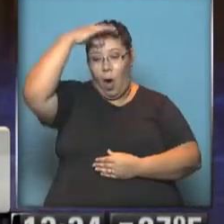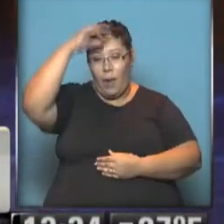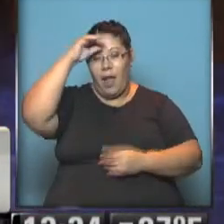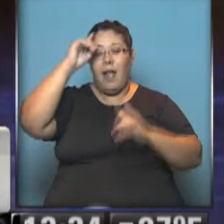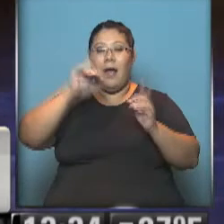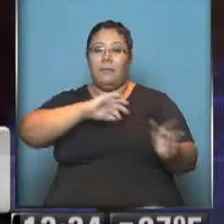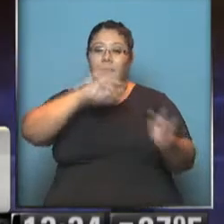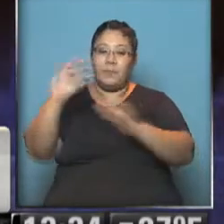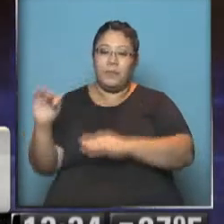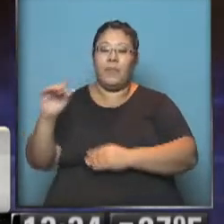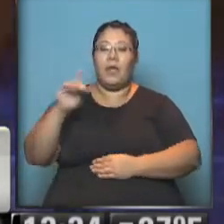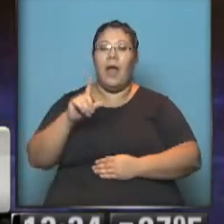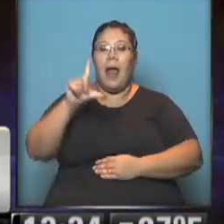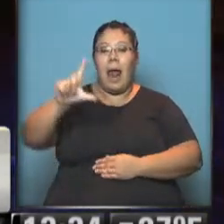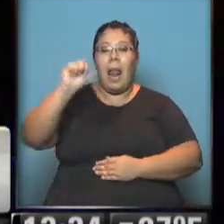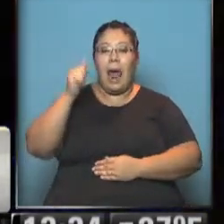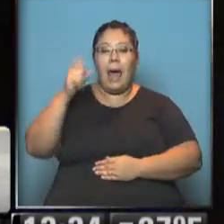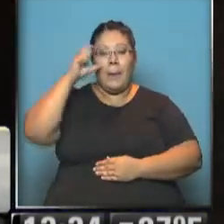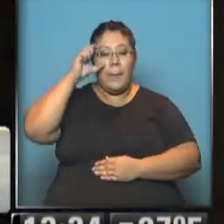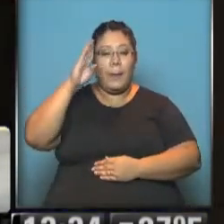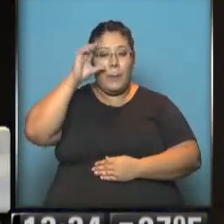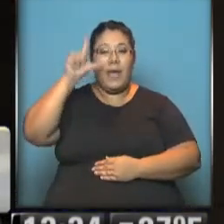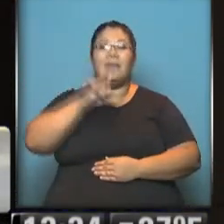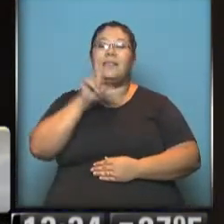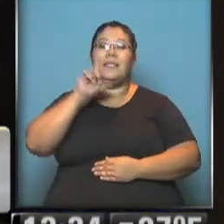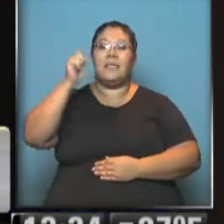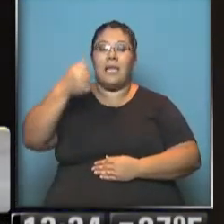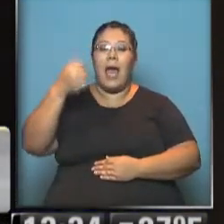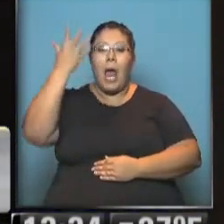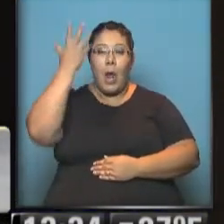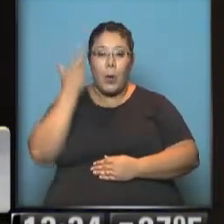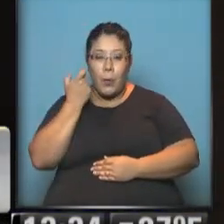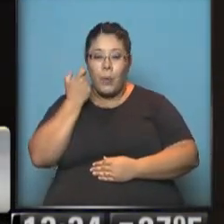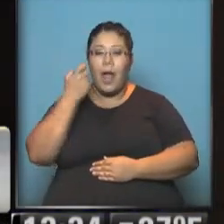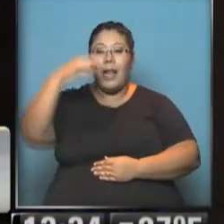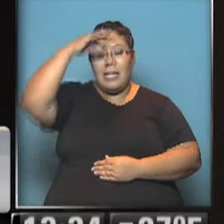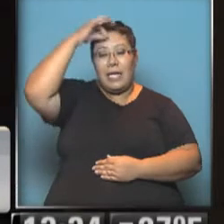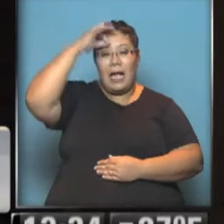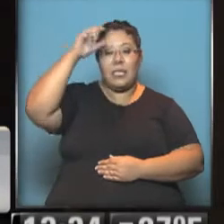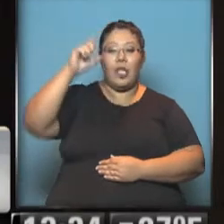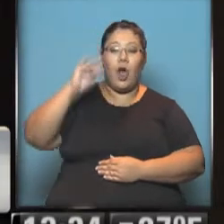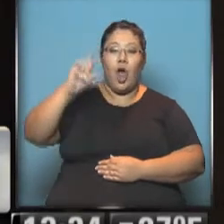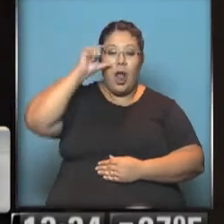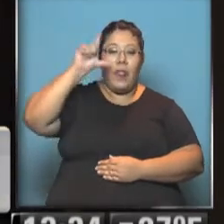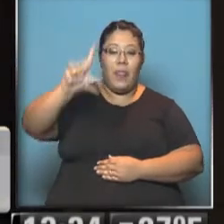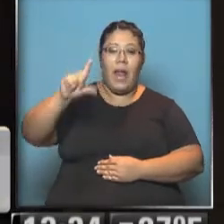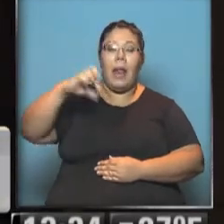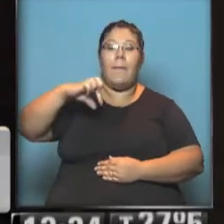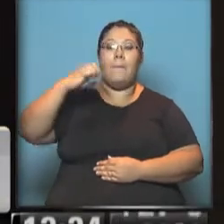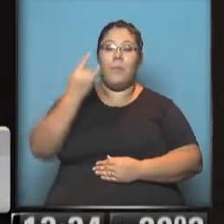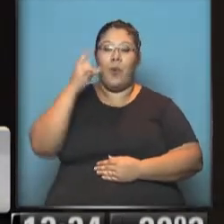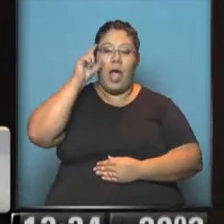la bestia rubia lunes en el teatro del pueblo el texto de andrés gallina con dirección de tatiana santana y nelson rueda